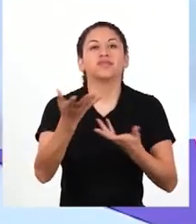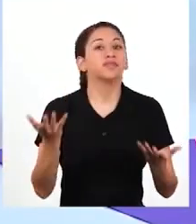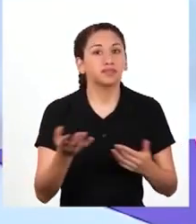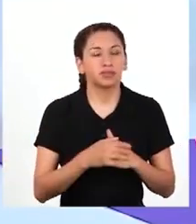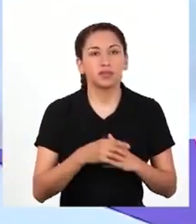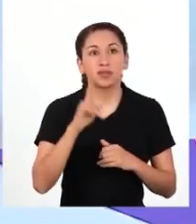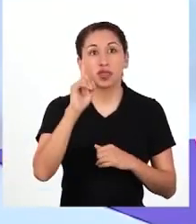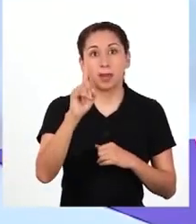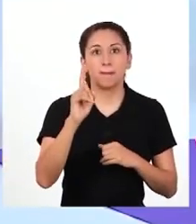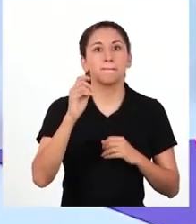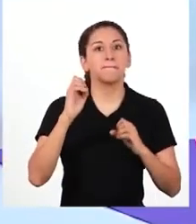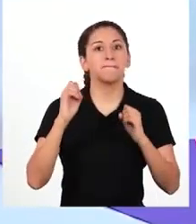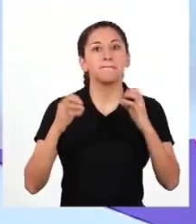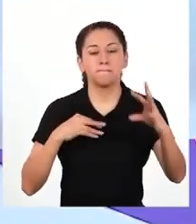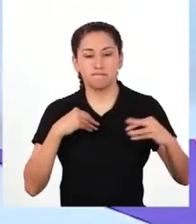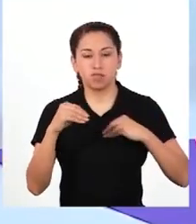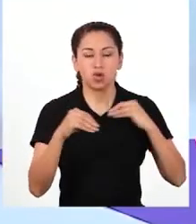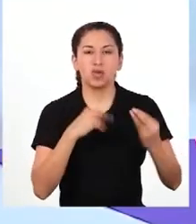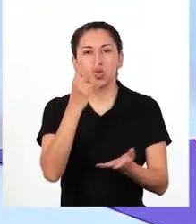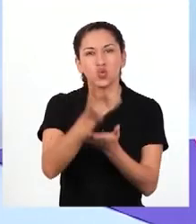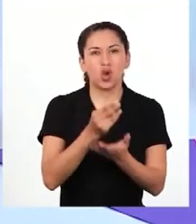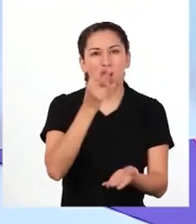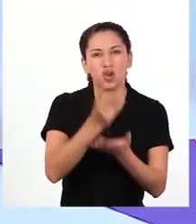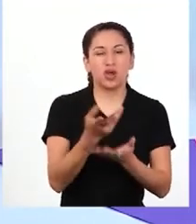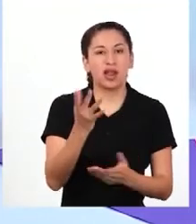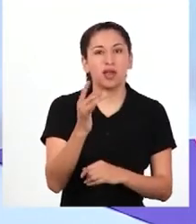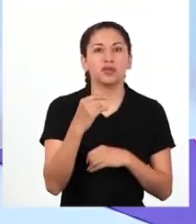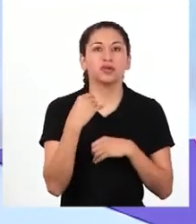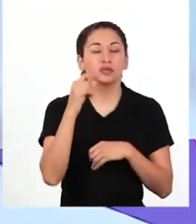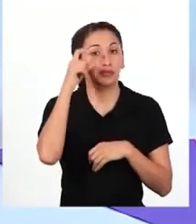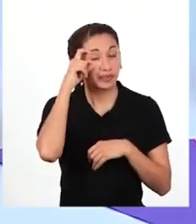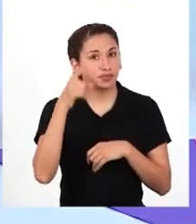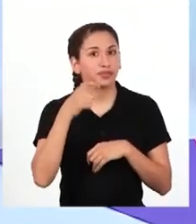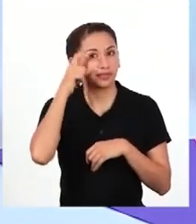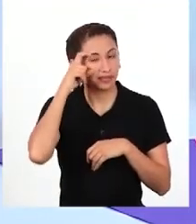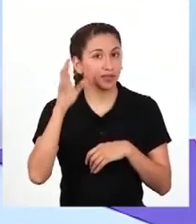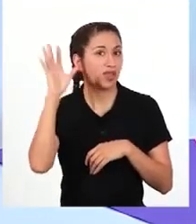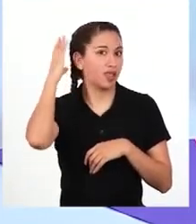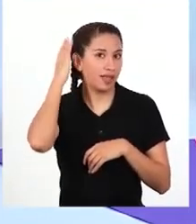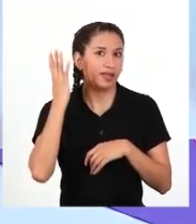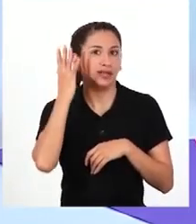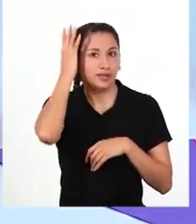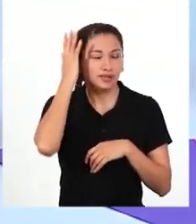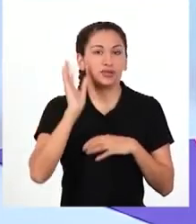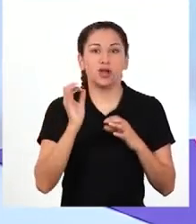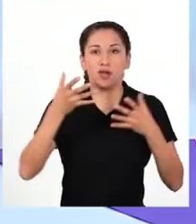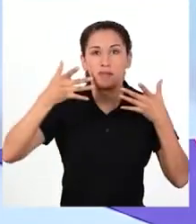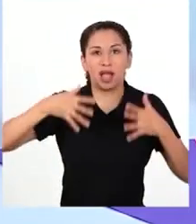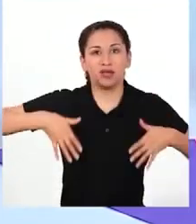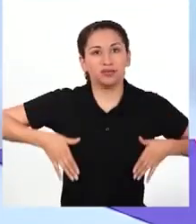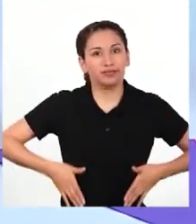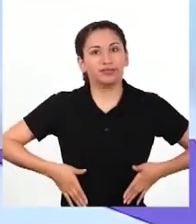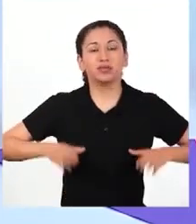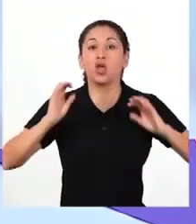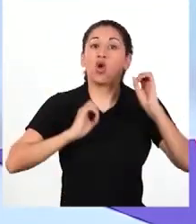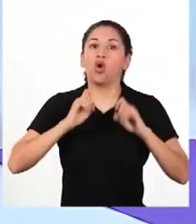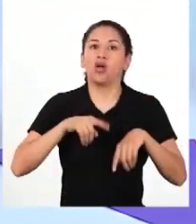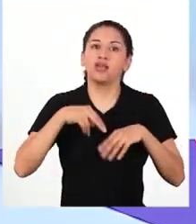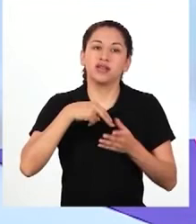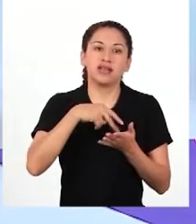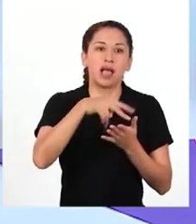repetitivos, como tocarse los lentes, el cabello, meterse las manos en los bolsillos o caminar de un lado a otro